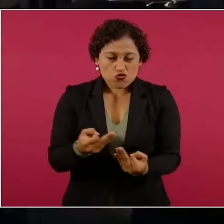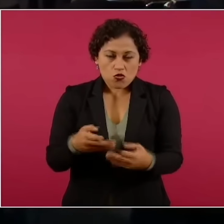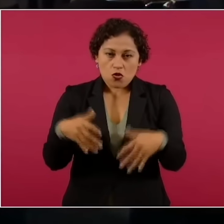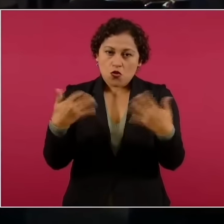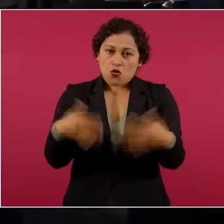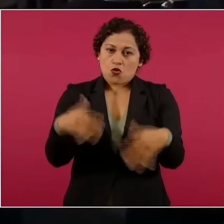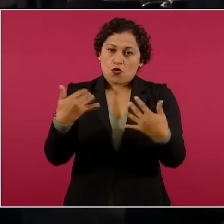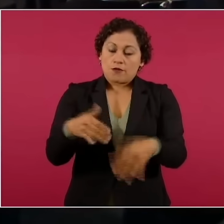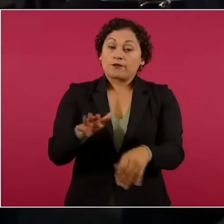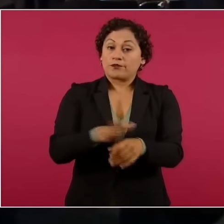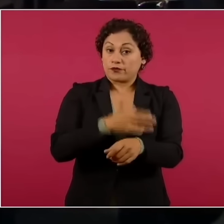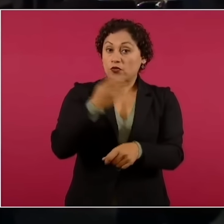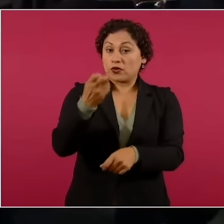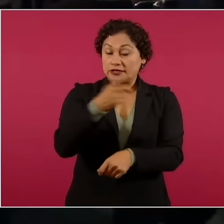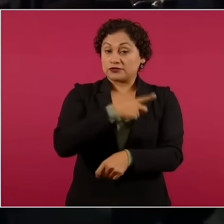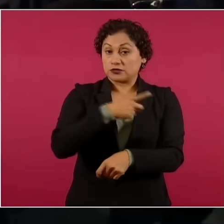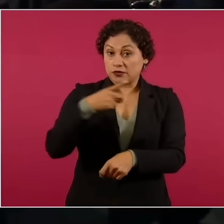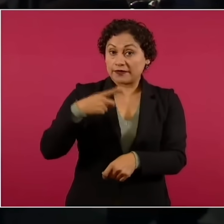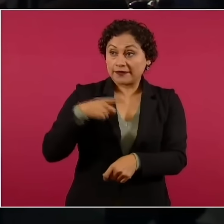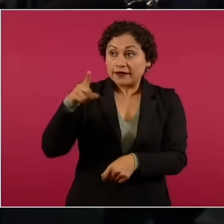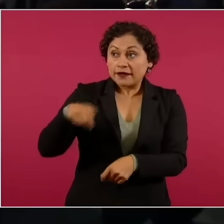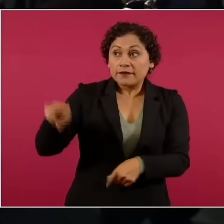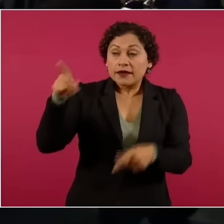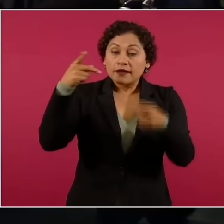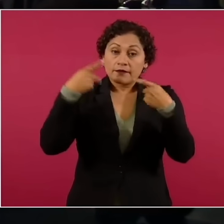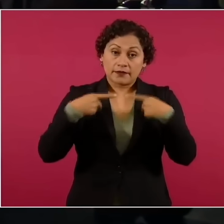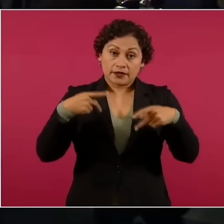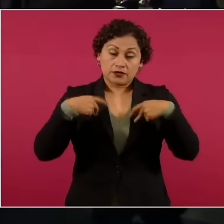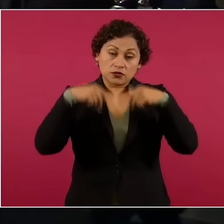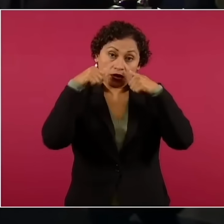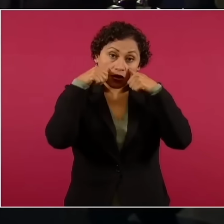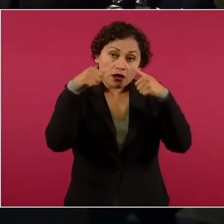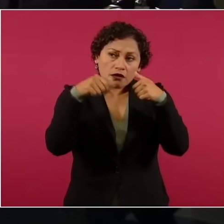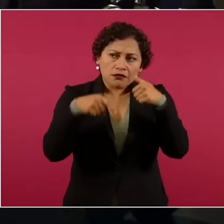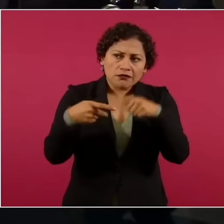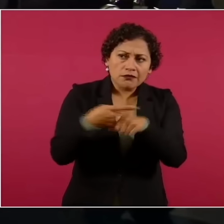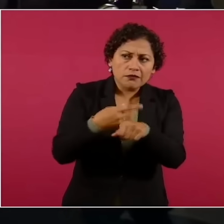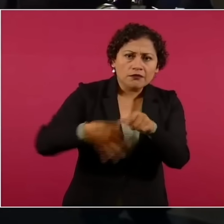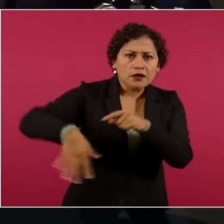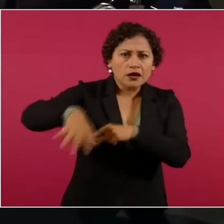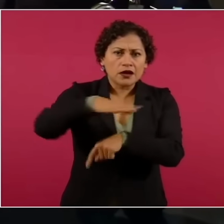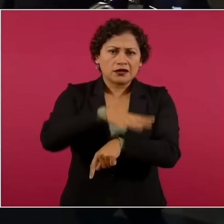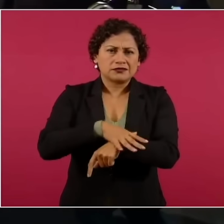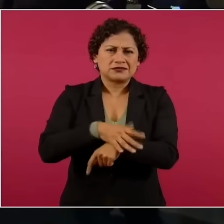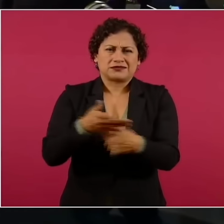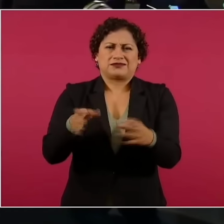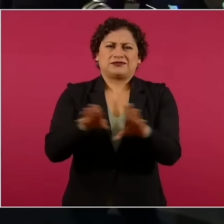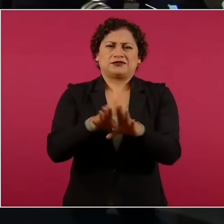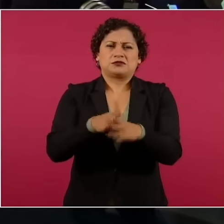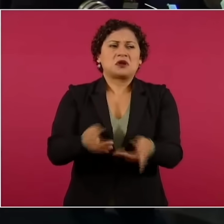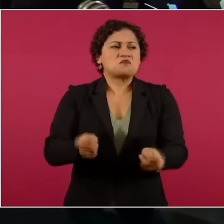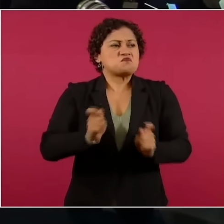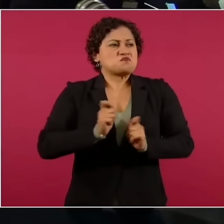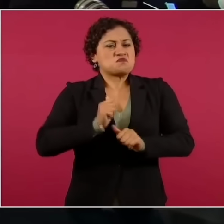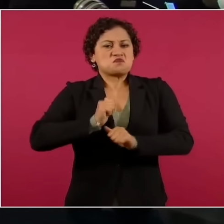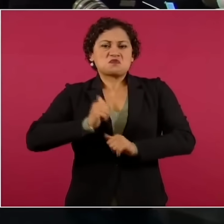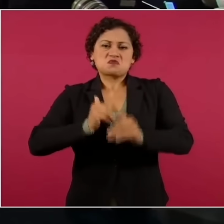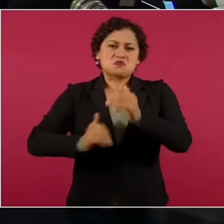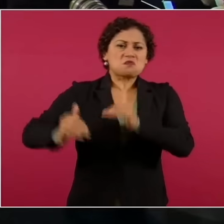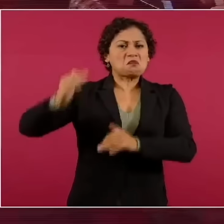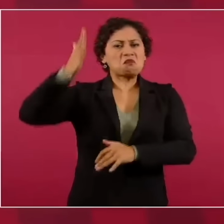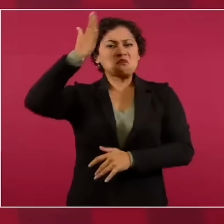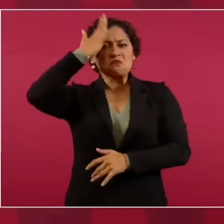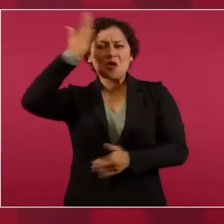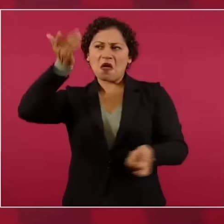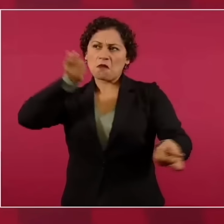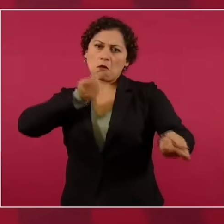Entonces se tiene que pensar en la gente, no en los poderes hegemónicos, en los